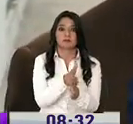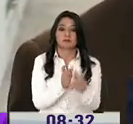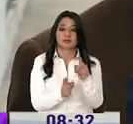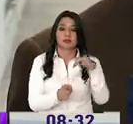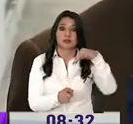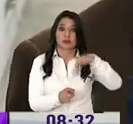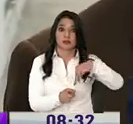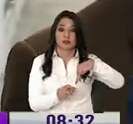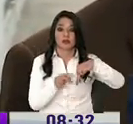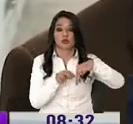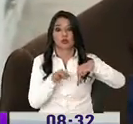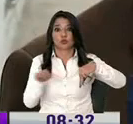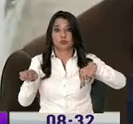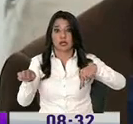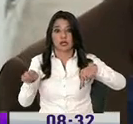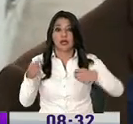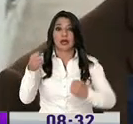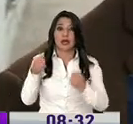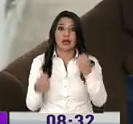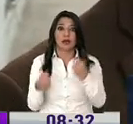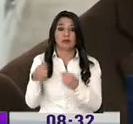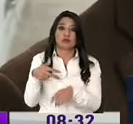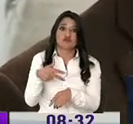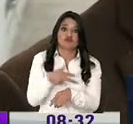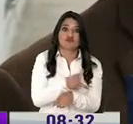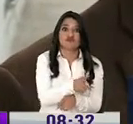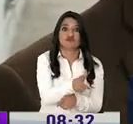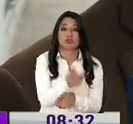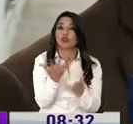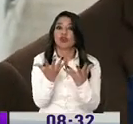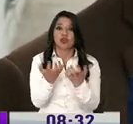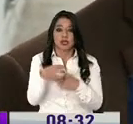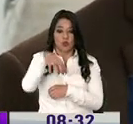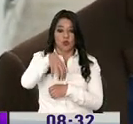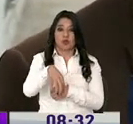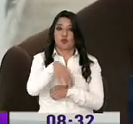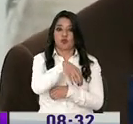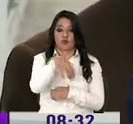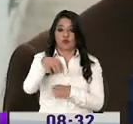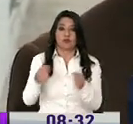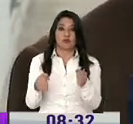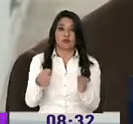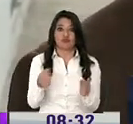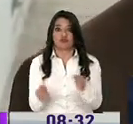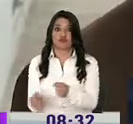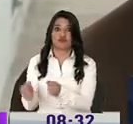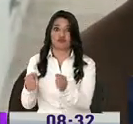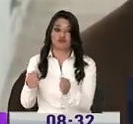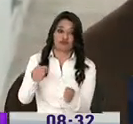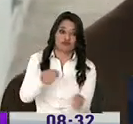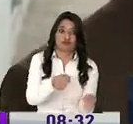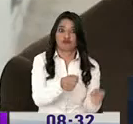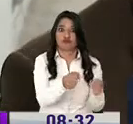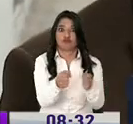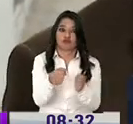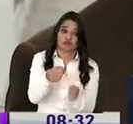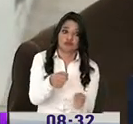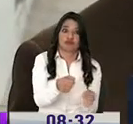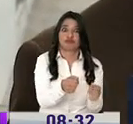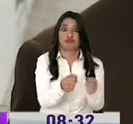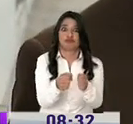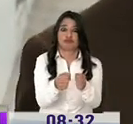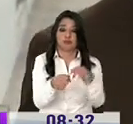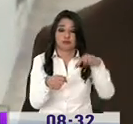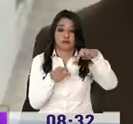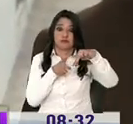para poder cruzar y los carros al evitar el hueco, obviamente lo que hacen es meterse más al